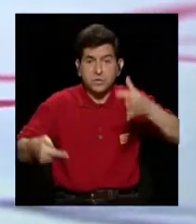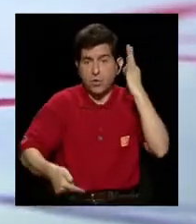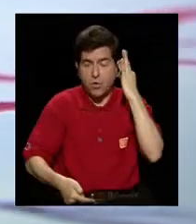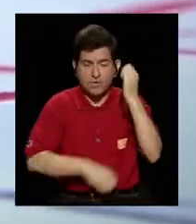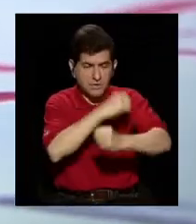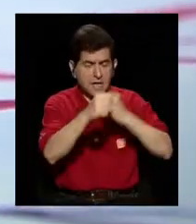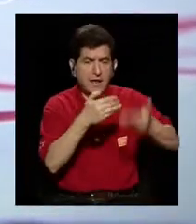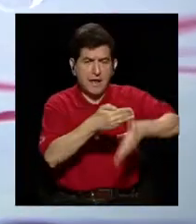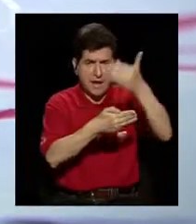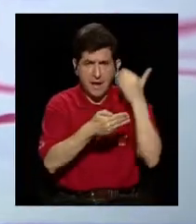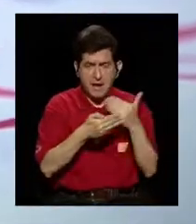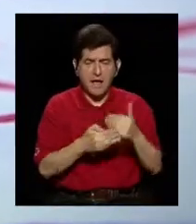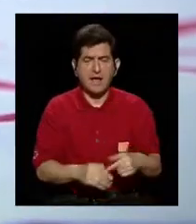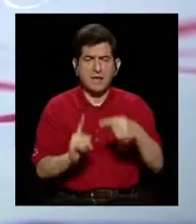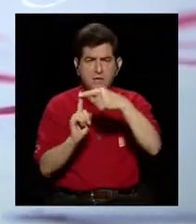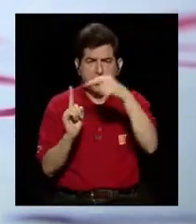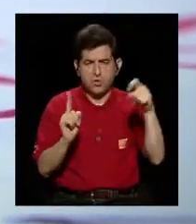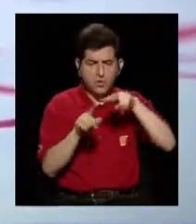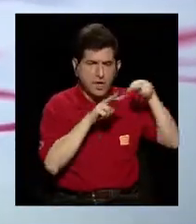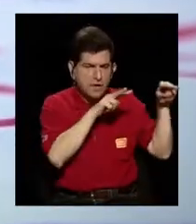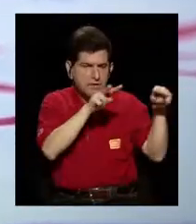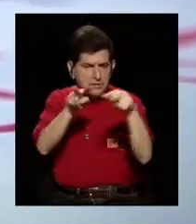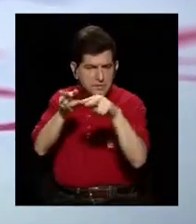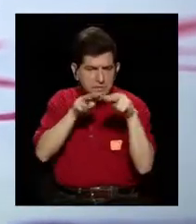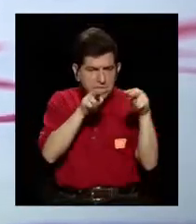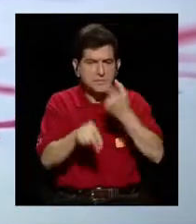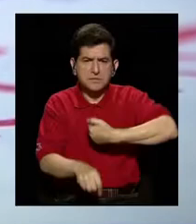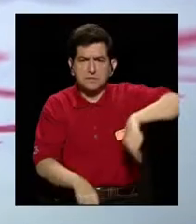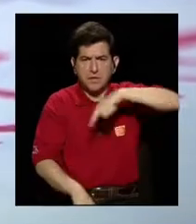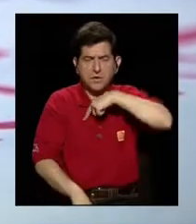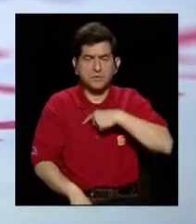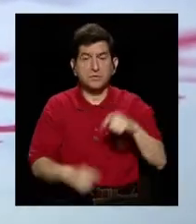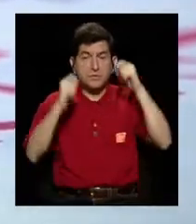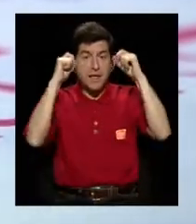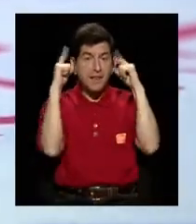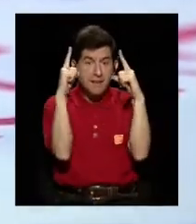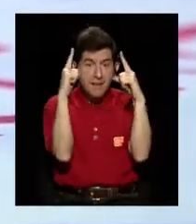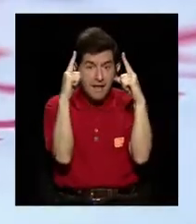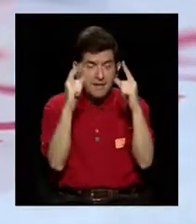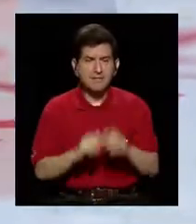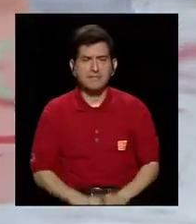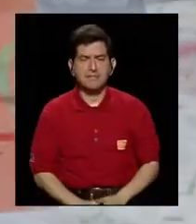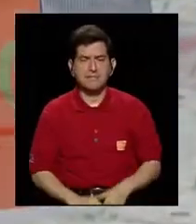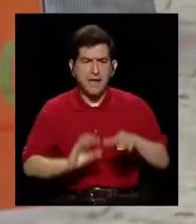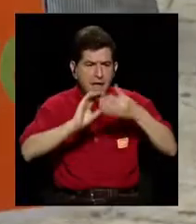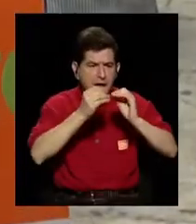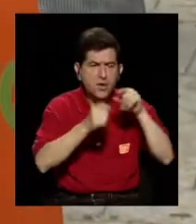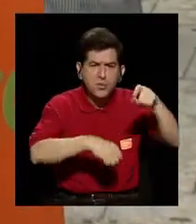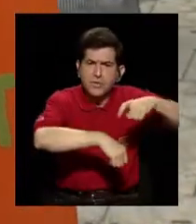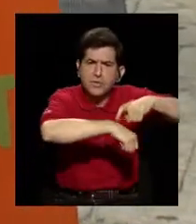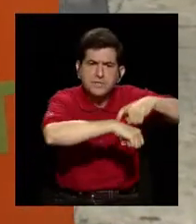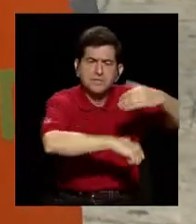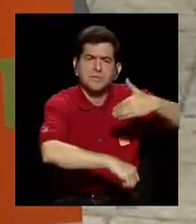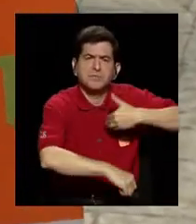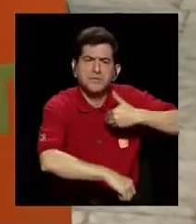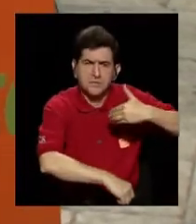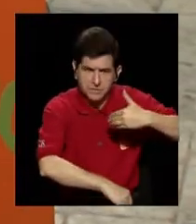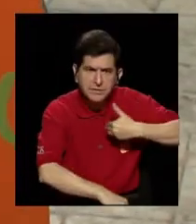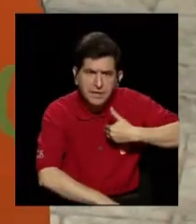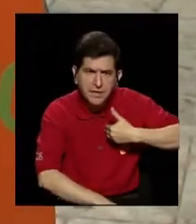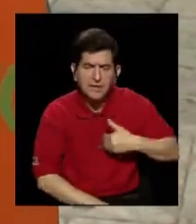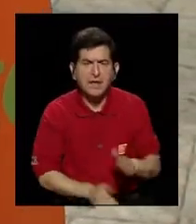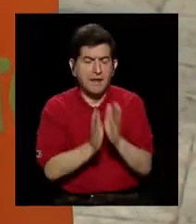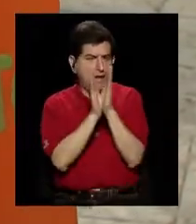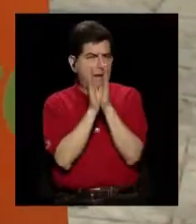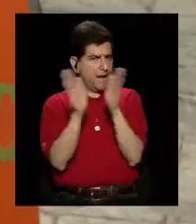hecho, el año pasado desde el observatorio nosotros estábamos dando alerta porque el promedio que teníamos, que